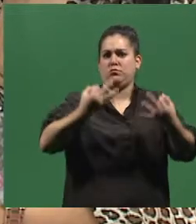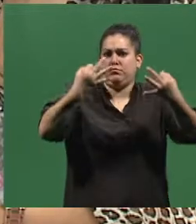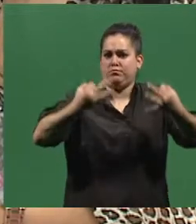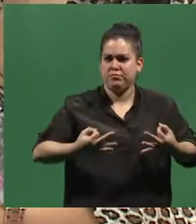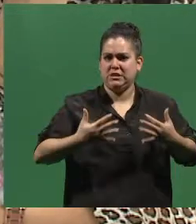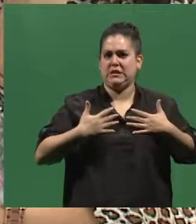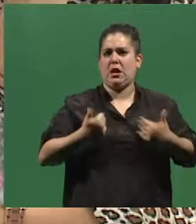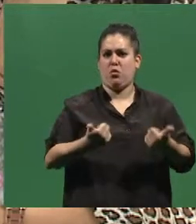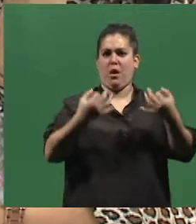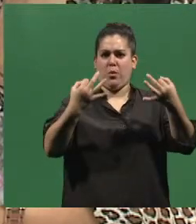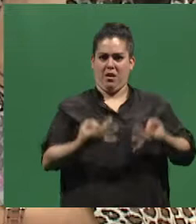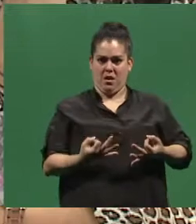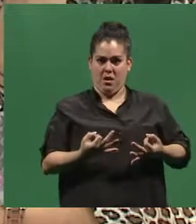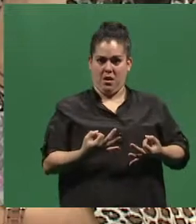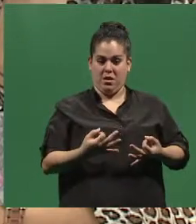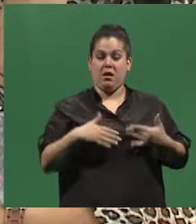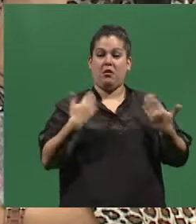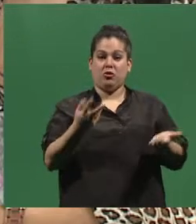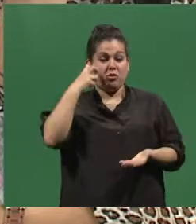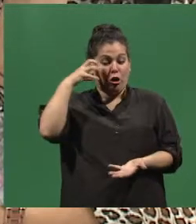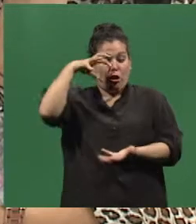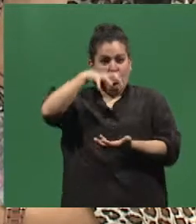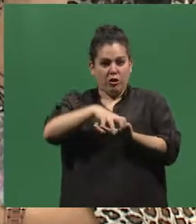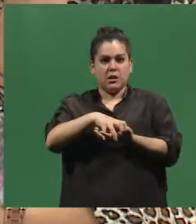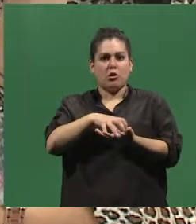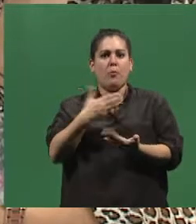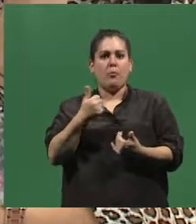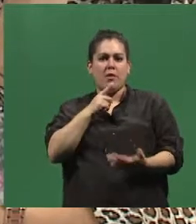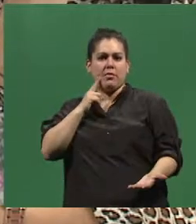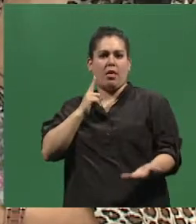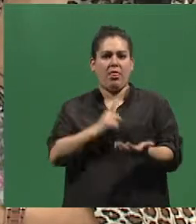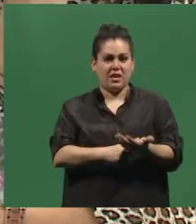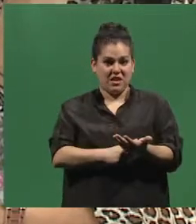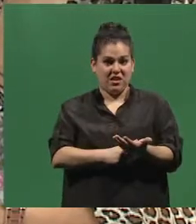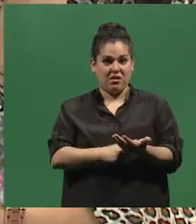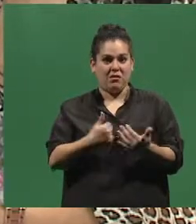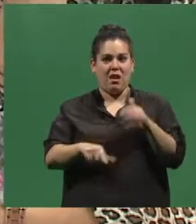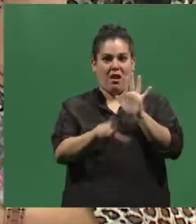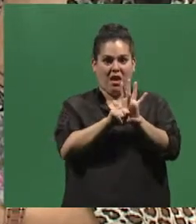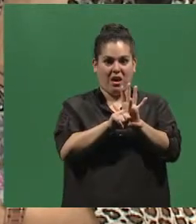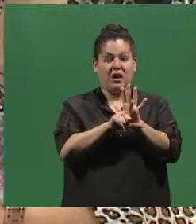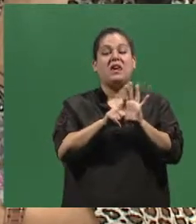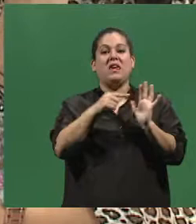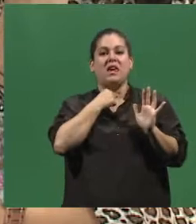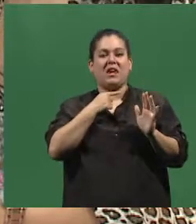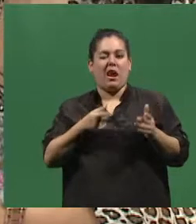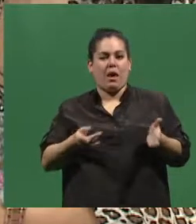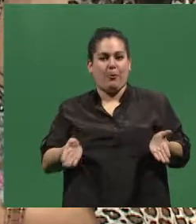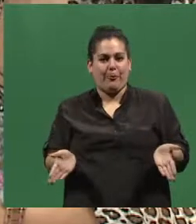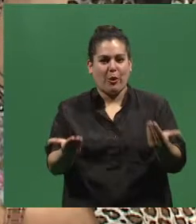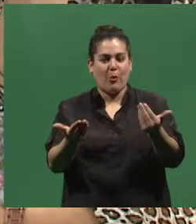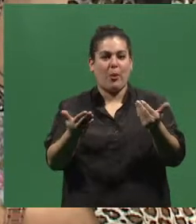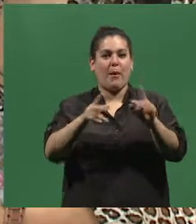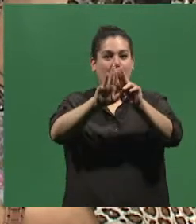alimentación saludable. Desde ese lugar, el Congreso está facultado para legislar y tratar de promover